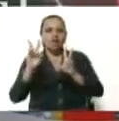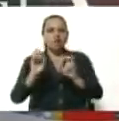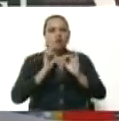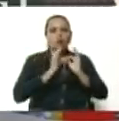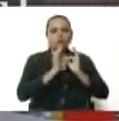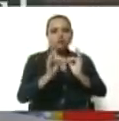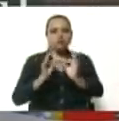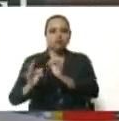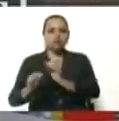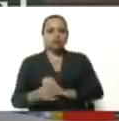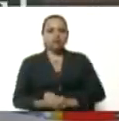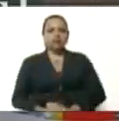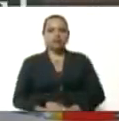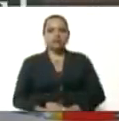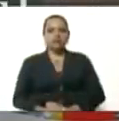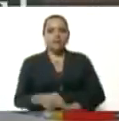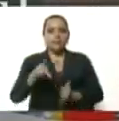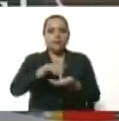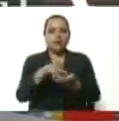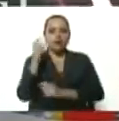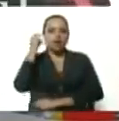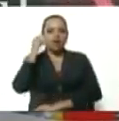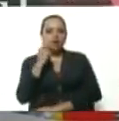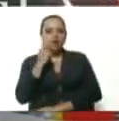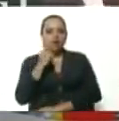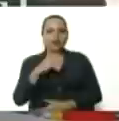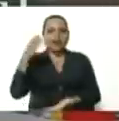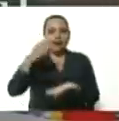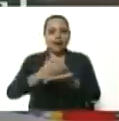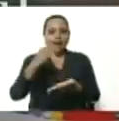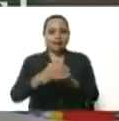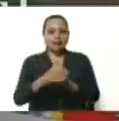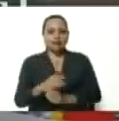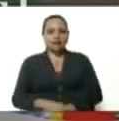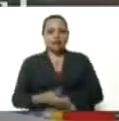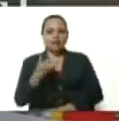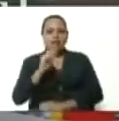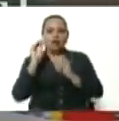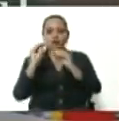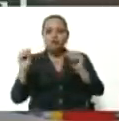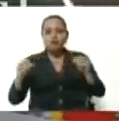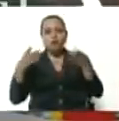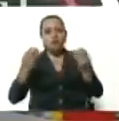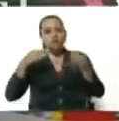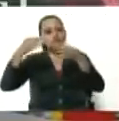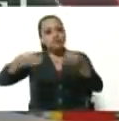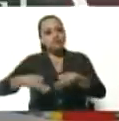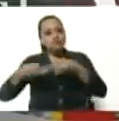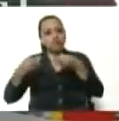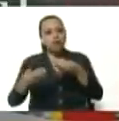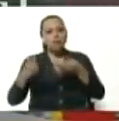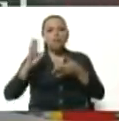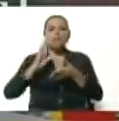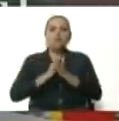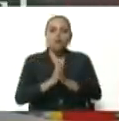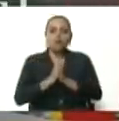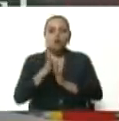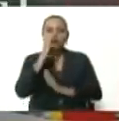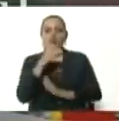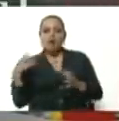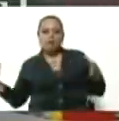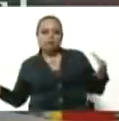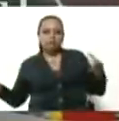casos. Parroquia Sucre, en Catia, donde hemos hecho llamados reiterados a evitar las